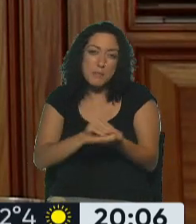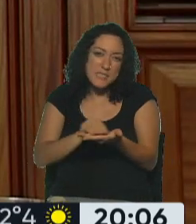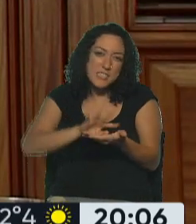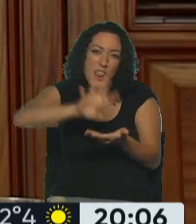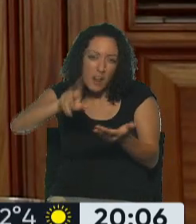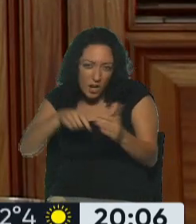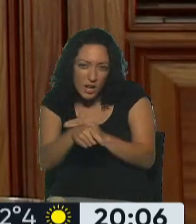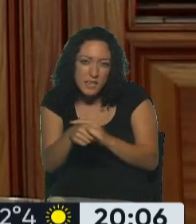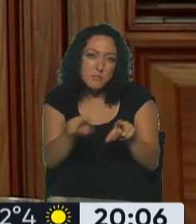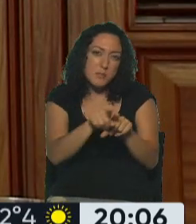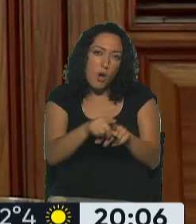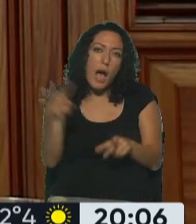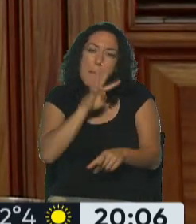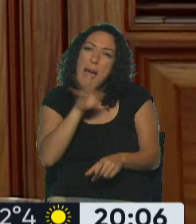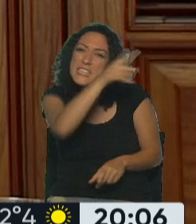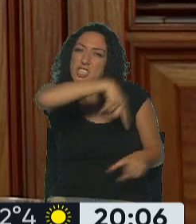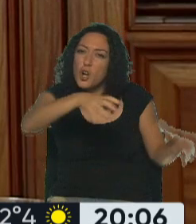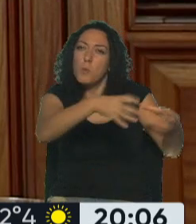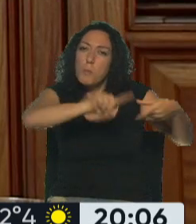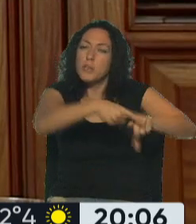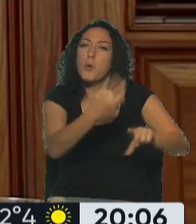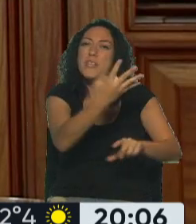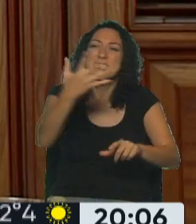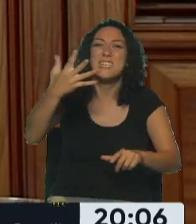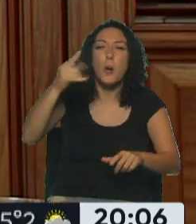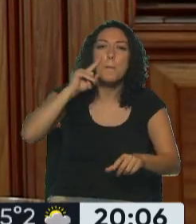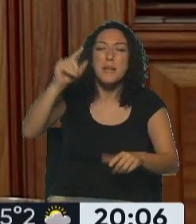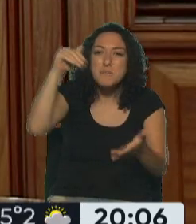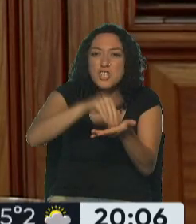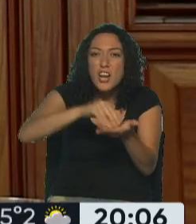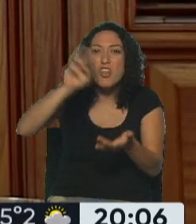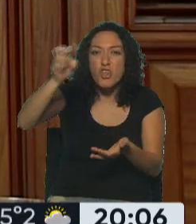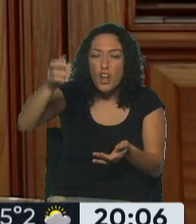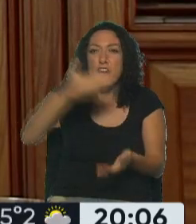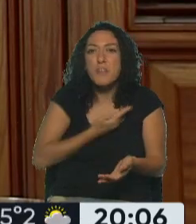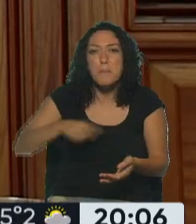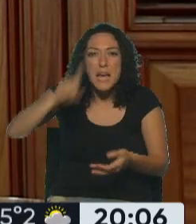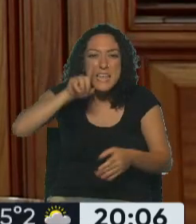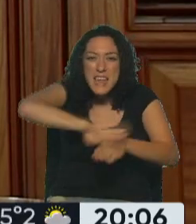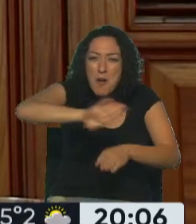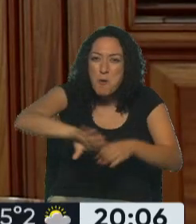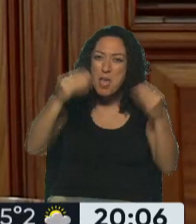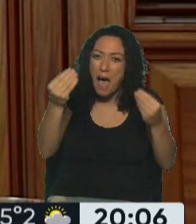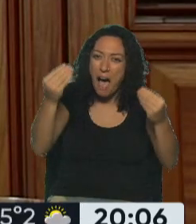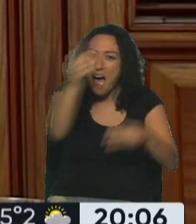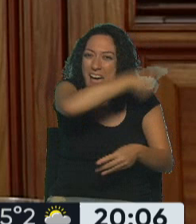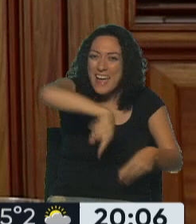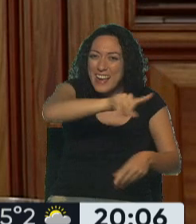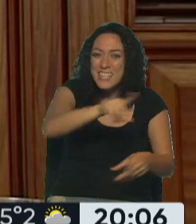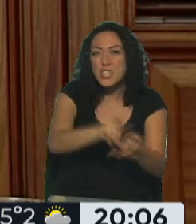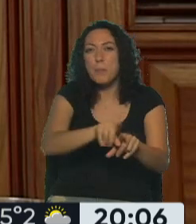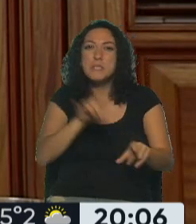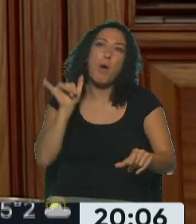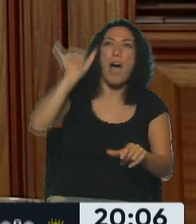y a estos, los amarillos, que nos dejaron 45 mil millones de dólares con el Fondo Monetario Internacional, se pasean orondos en los